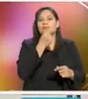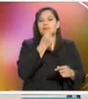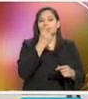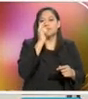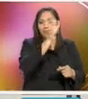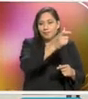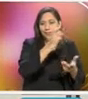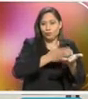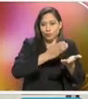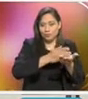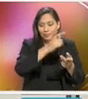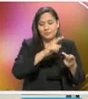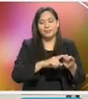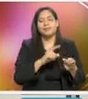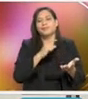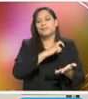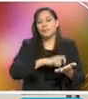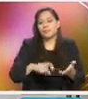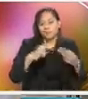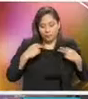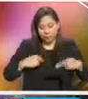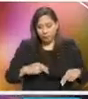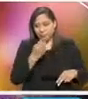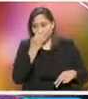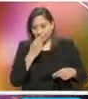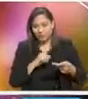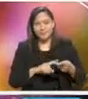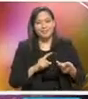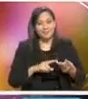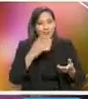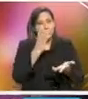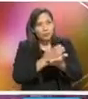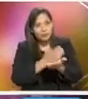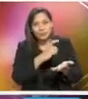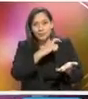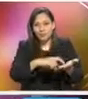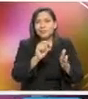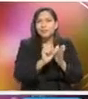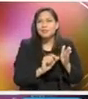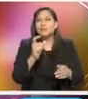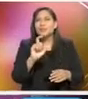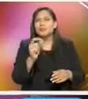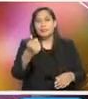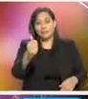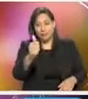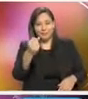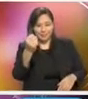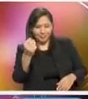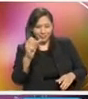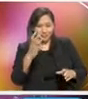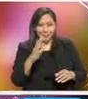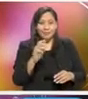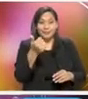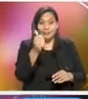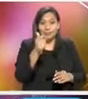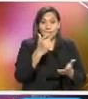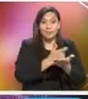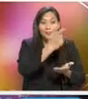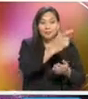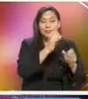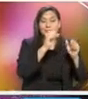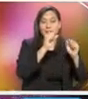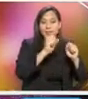10 hasta 30 pesos, ¿no? Según como lo pidas. Y si lo multiplicas ya por todos los días de la semana, porque realmente te puede hacer un hábito. Claro. Realmente Ahora, estás generando un gasto